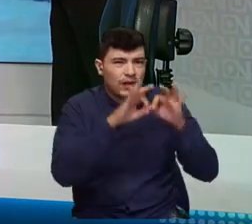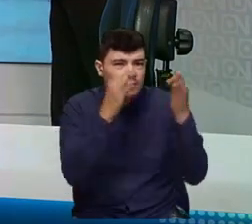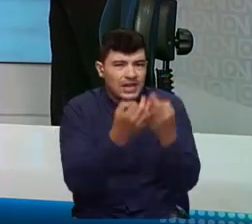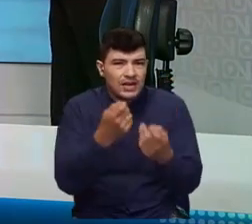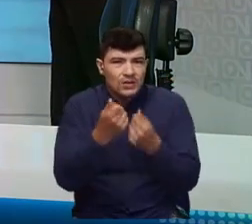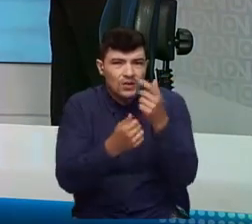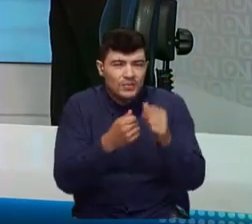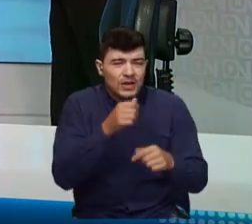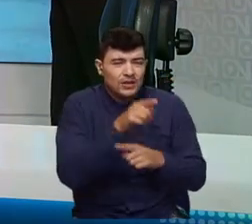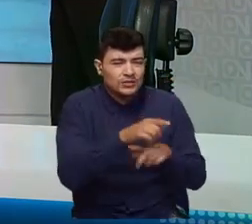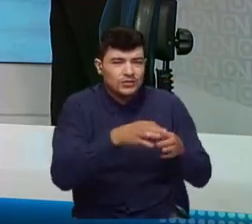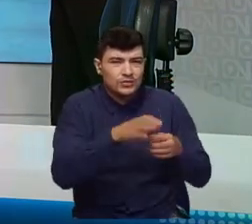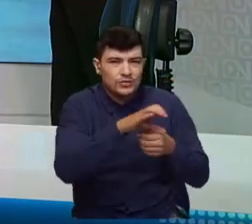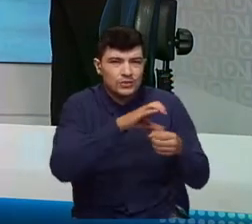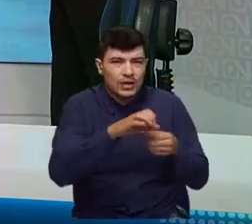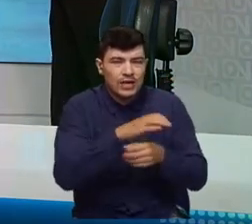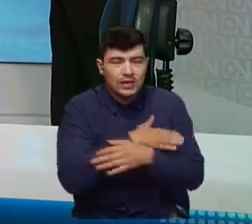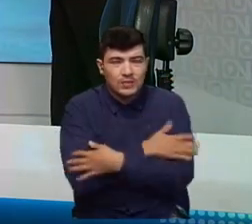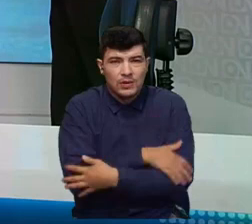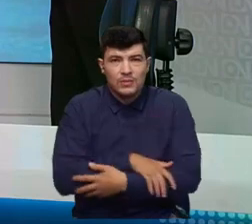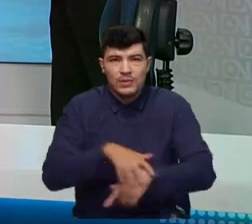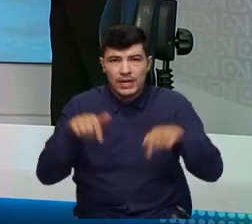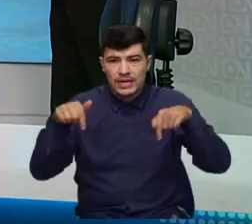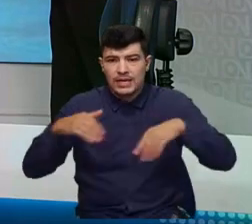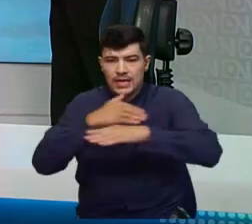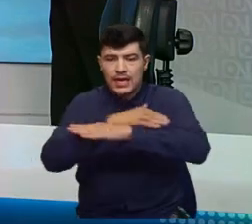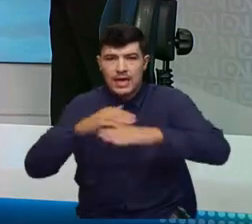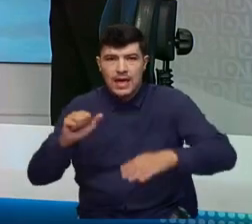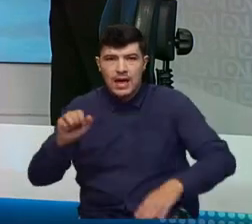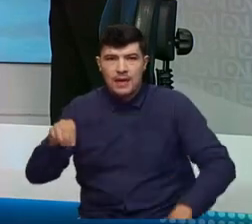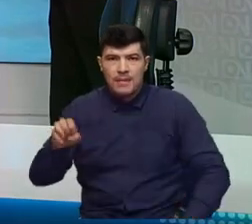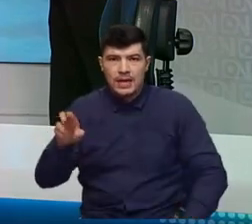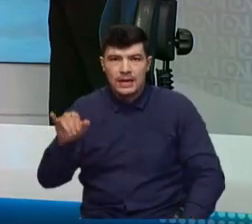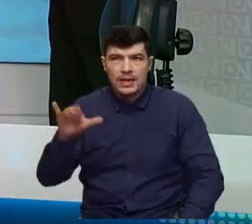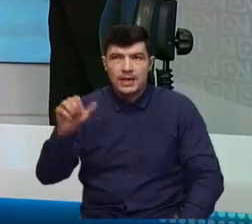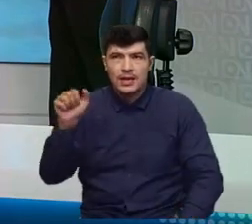la ciudad de Pamplona, especialmente desde Las Américas. Me despido con esta